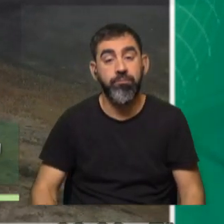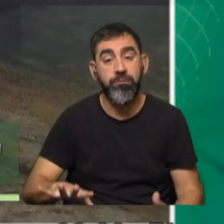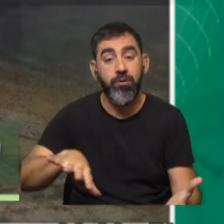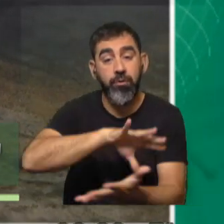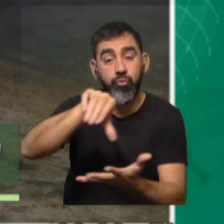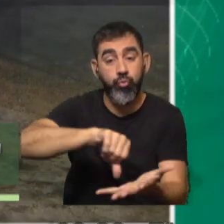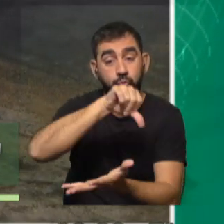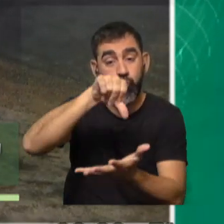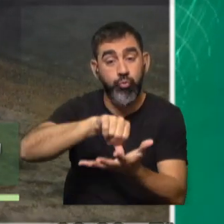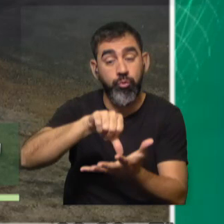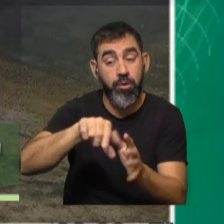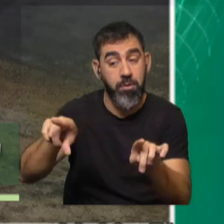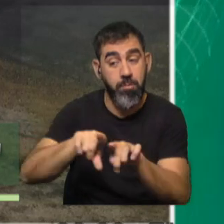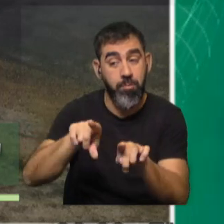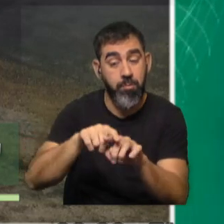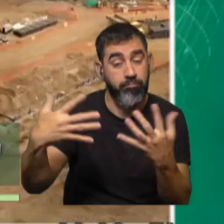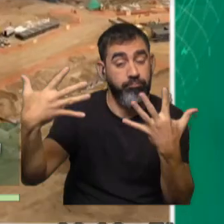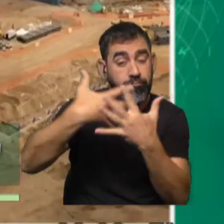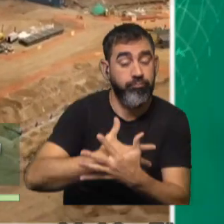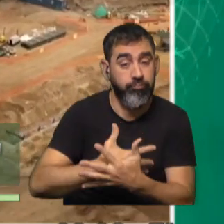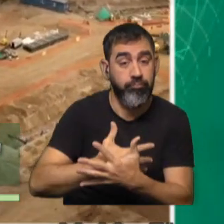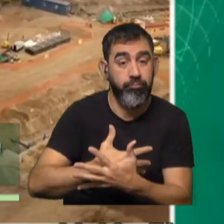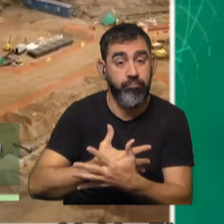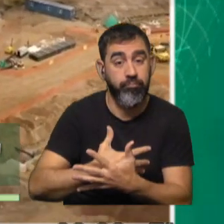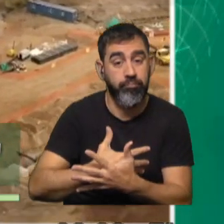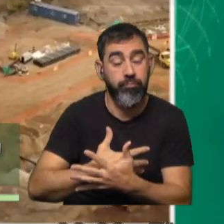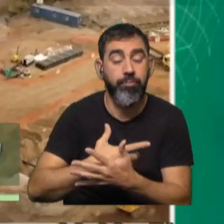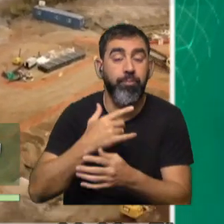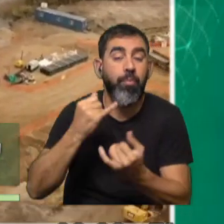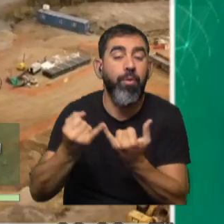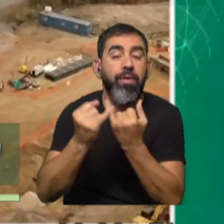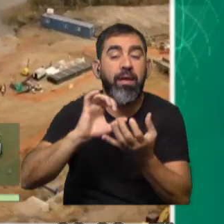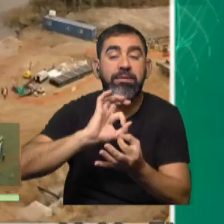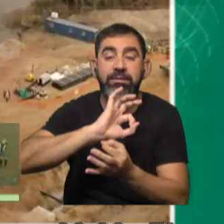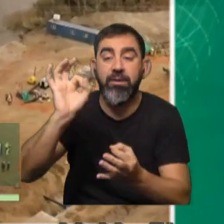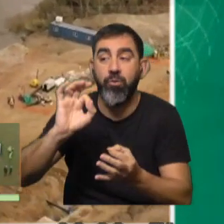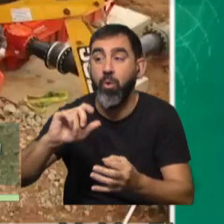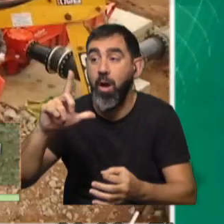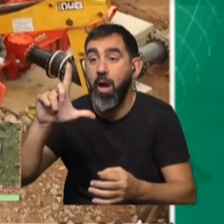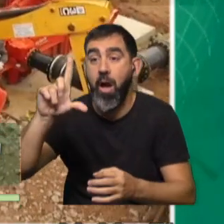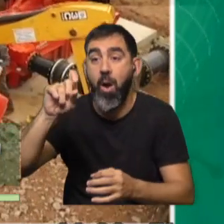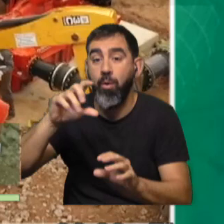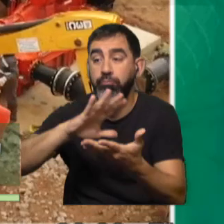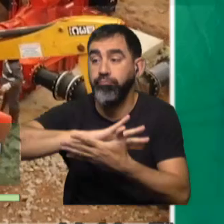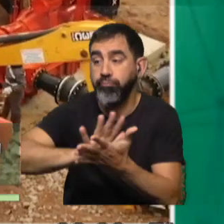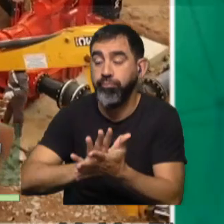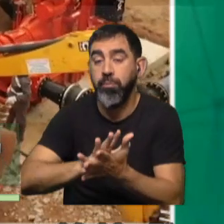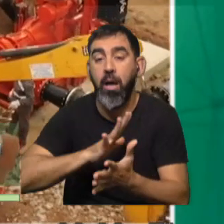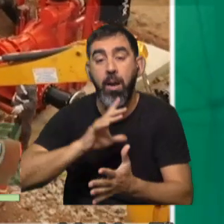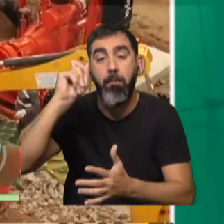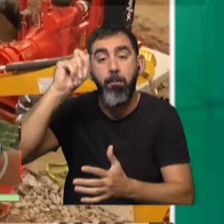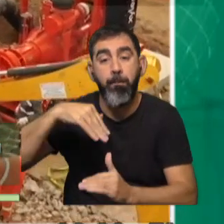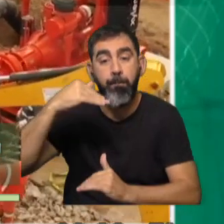han pasado por situaciones similares que han llegado lo que se llama el día cero que se quedan sin agua potable tienen planes planes